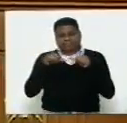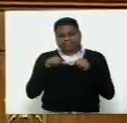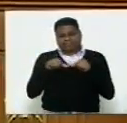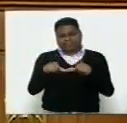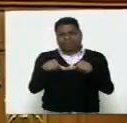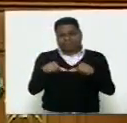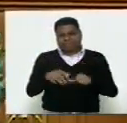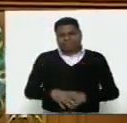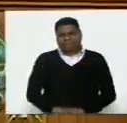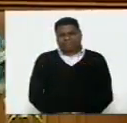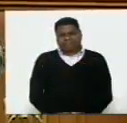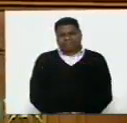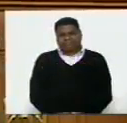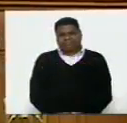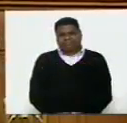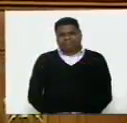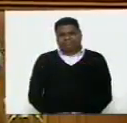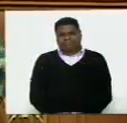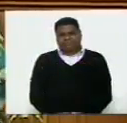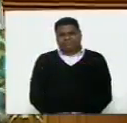¡Qué alegría!